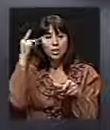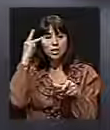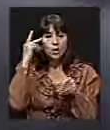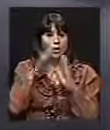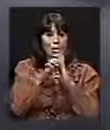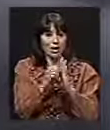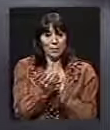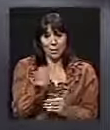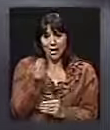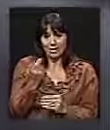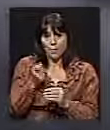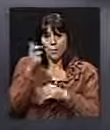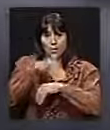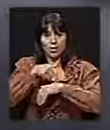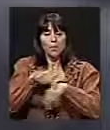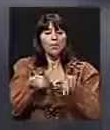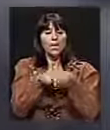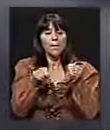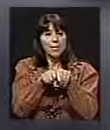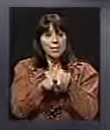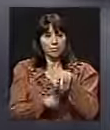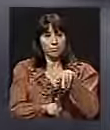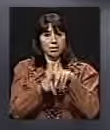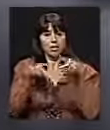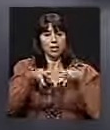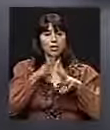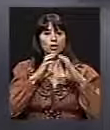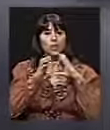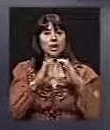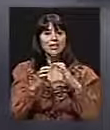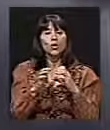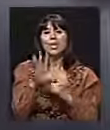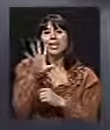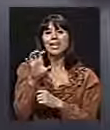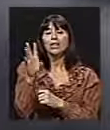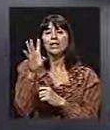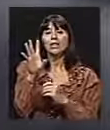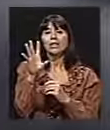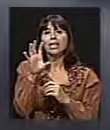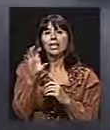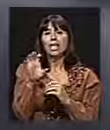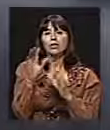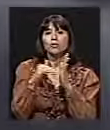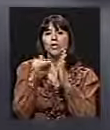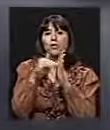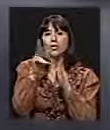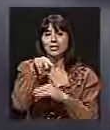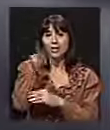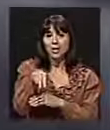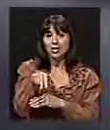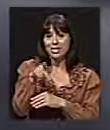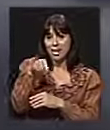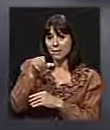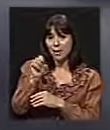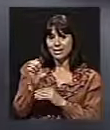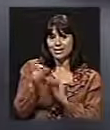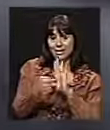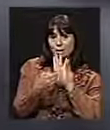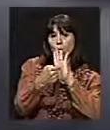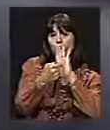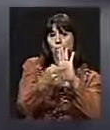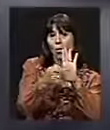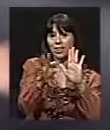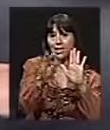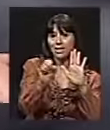poco, ¿verdad? Ha salido también en los medios de comunicación de 500 millones que el PACE reportó al Tribunal Supremo de Elecciones, 312